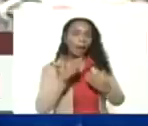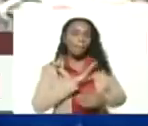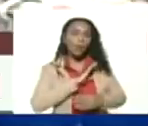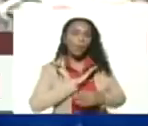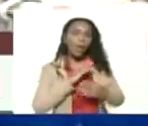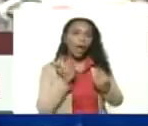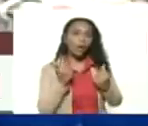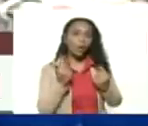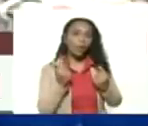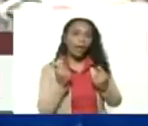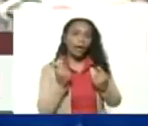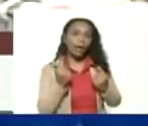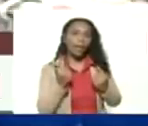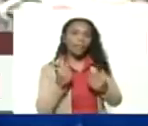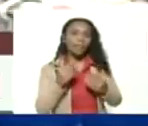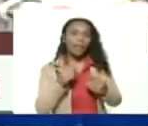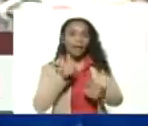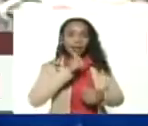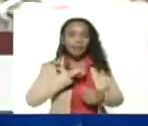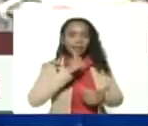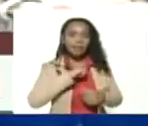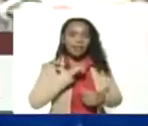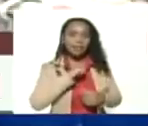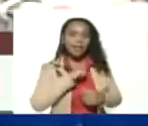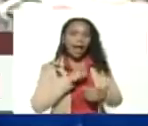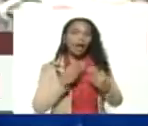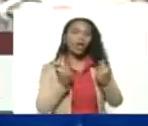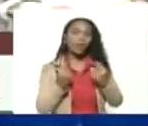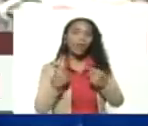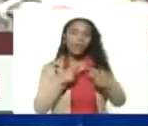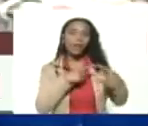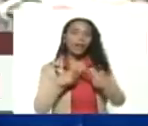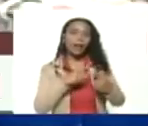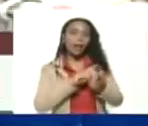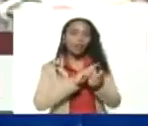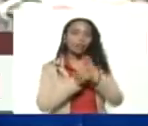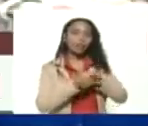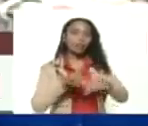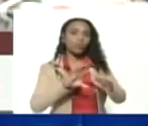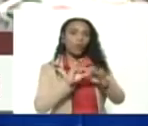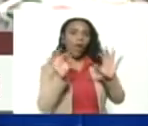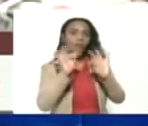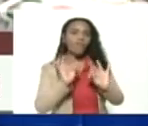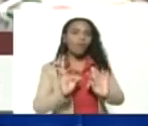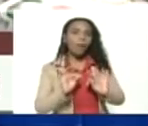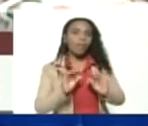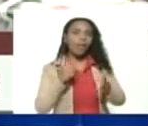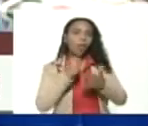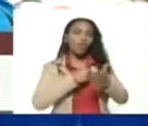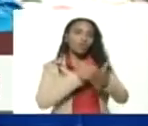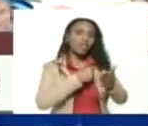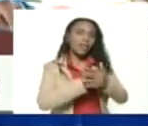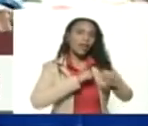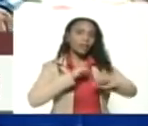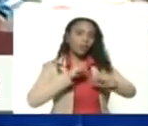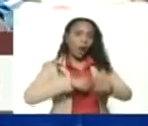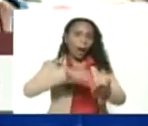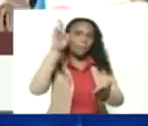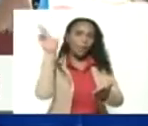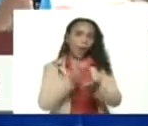economía. Economía de resistencia, economía de guerra, combinando todas las formas de lucha, todas las formas de acción,